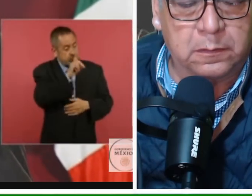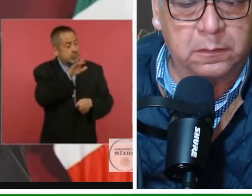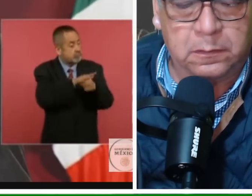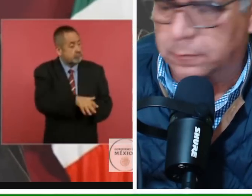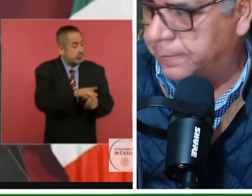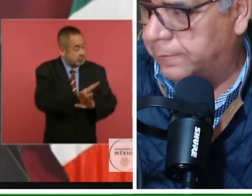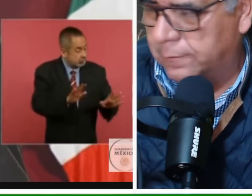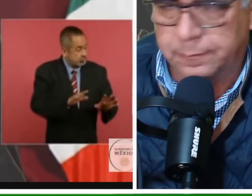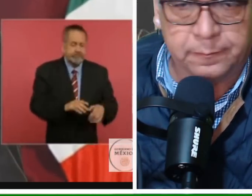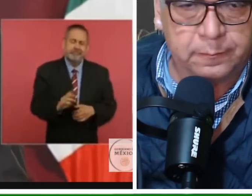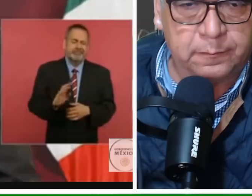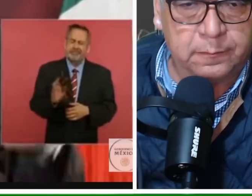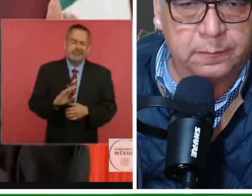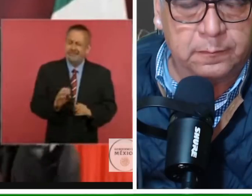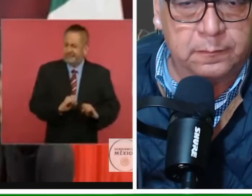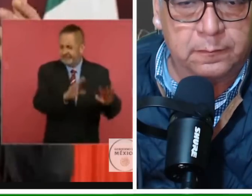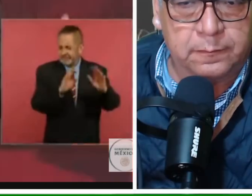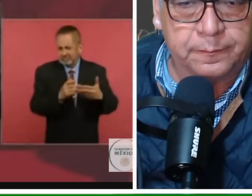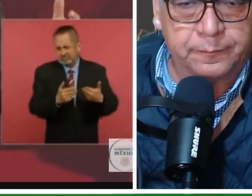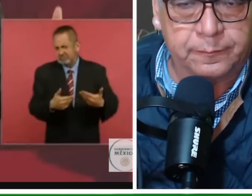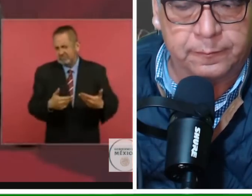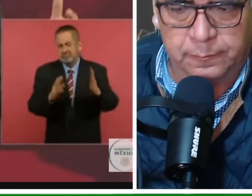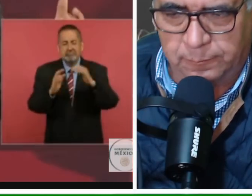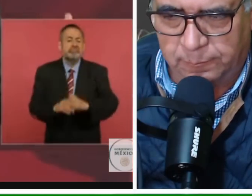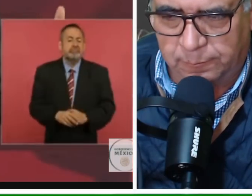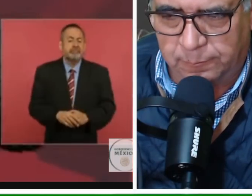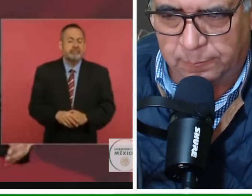Y segundo, se terminan